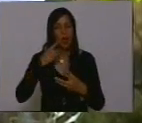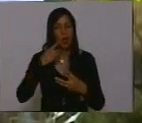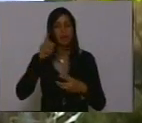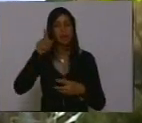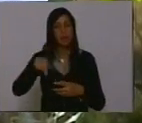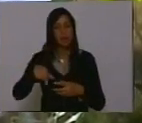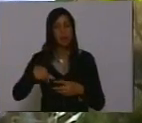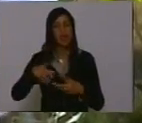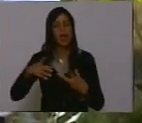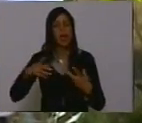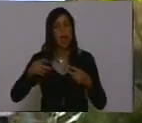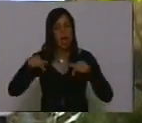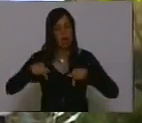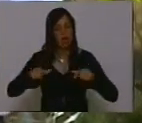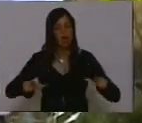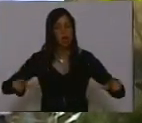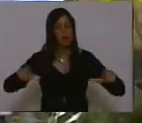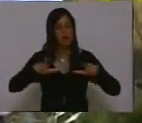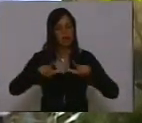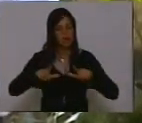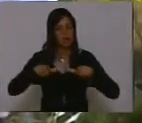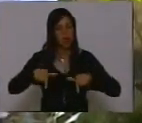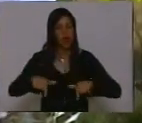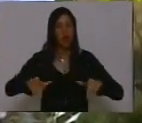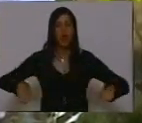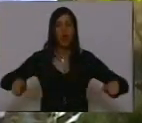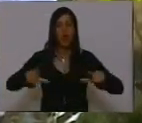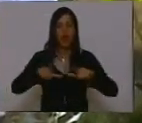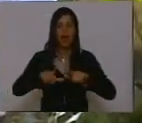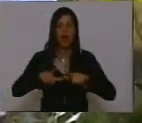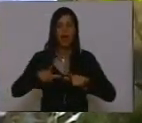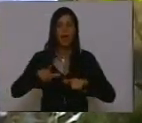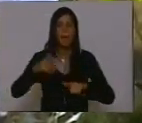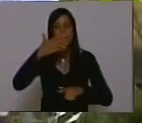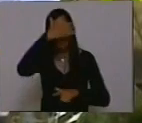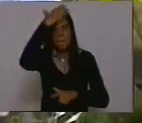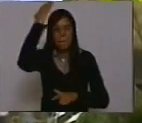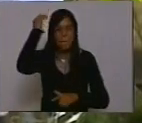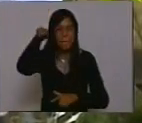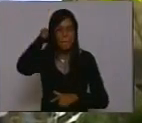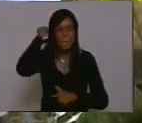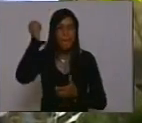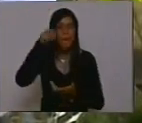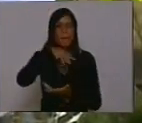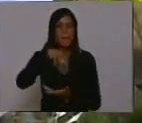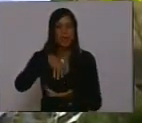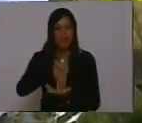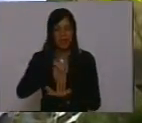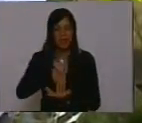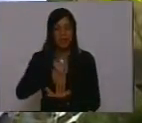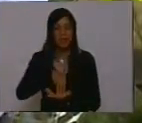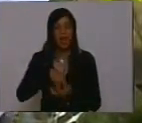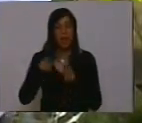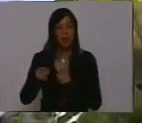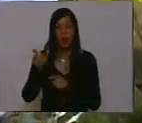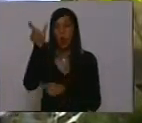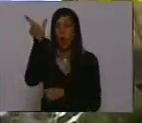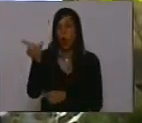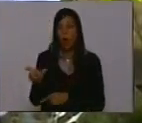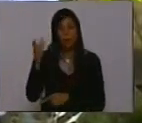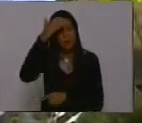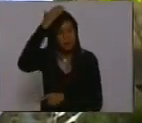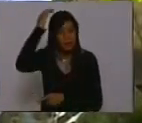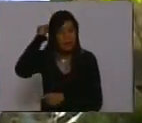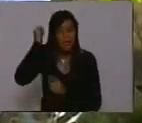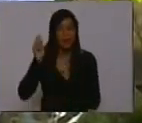precursor de la independencia, junto a quien